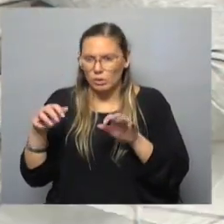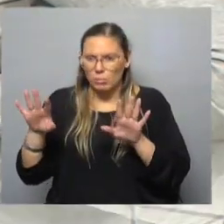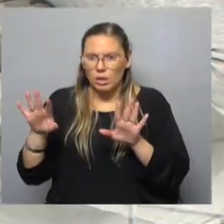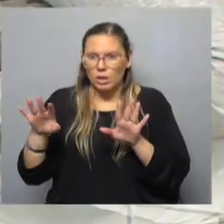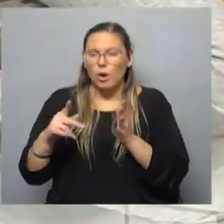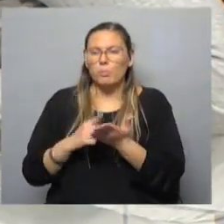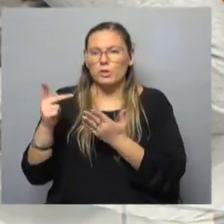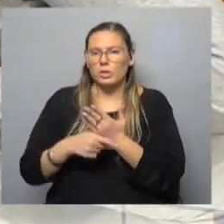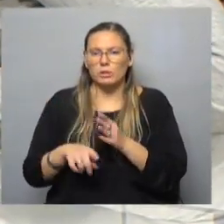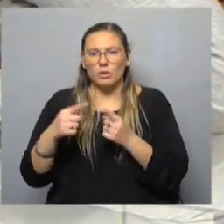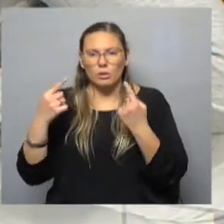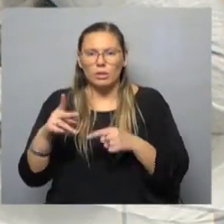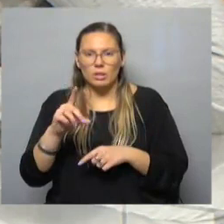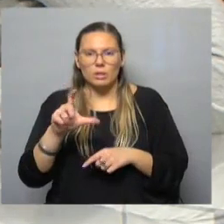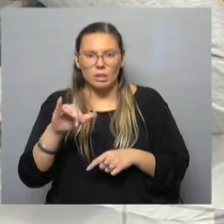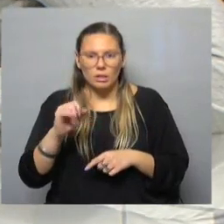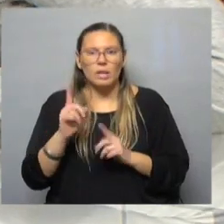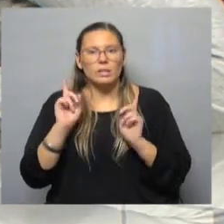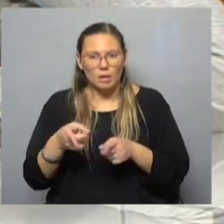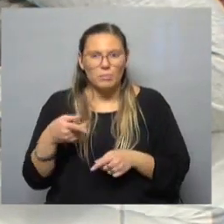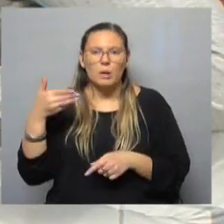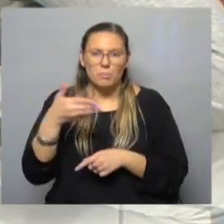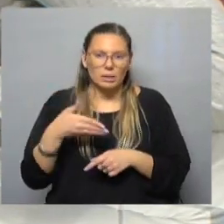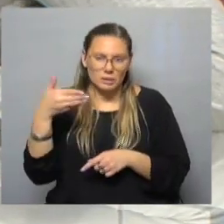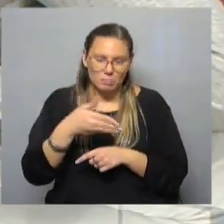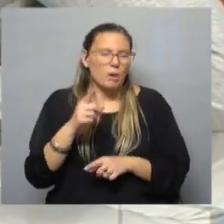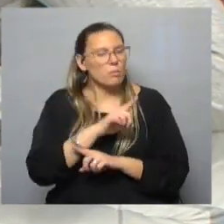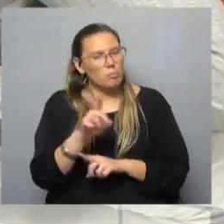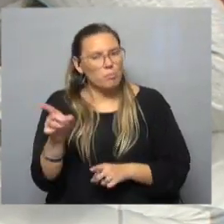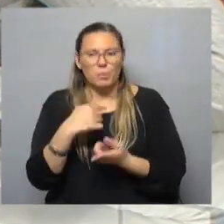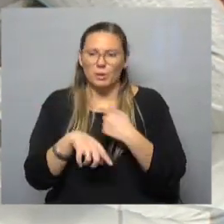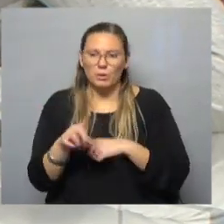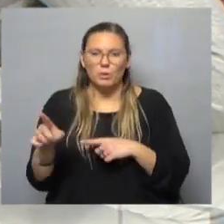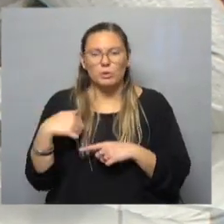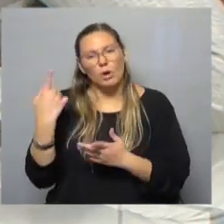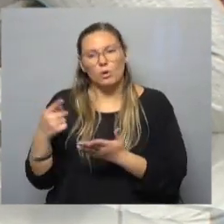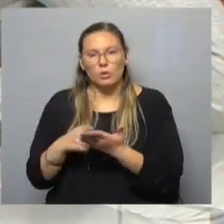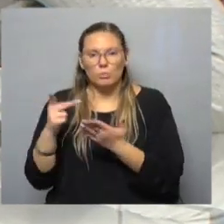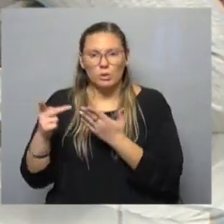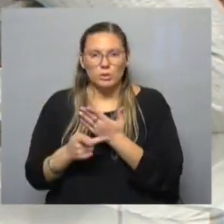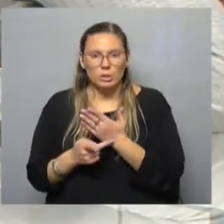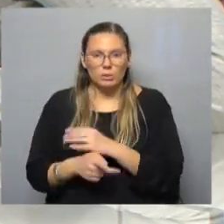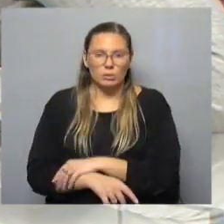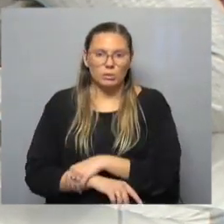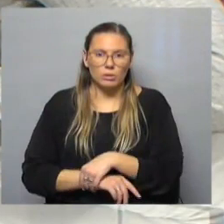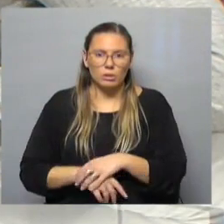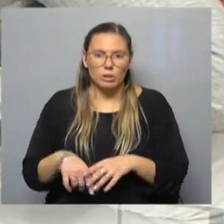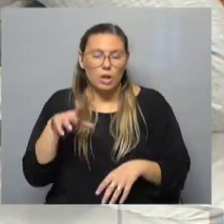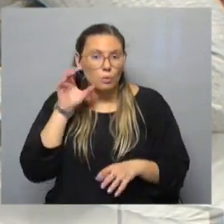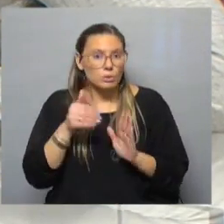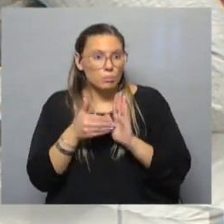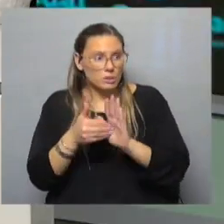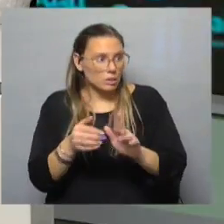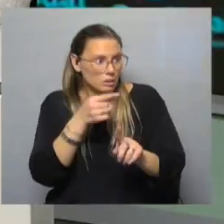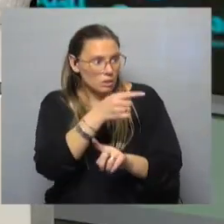estaba con otro proyecto. No, no era Delia. Ah. Igual con Delia estuvimos en ese laboratorio también. Ah, ahí está. Yo estaba con otro proyecto y escuché la presentación del